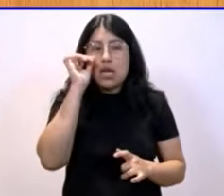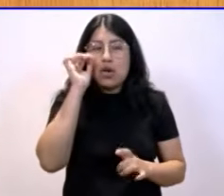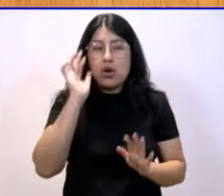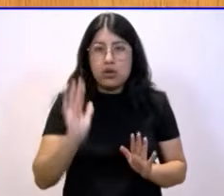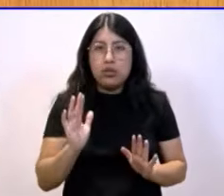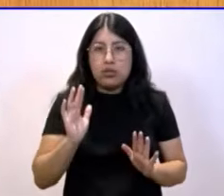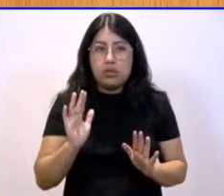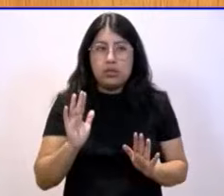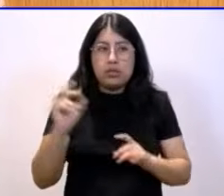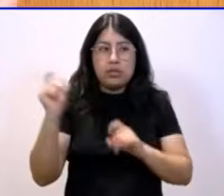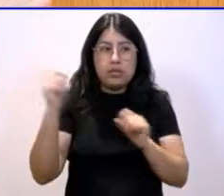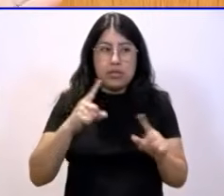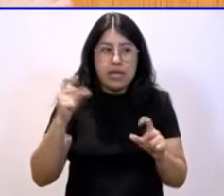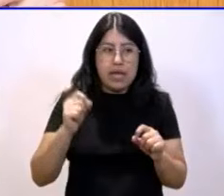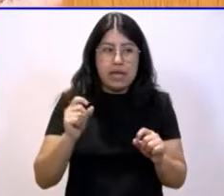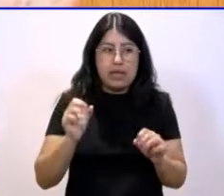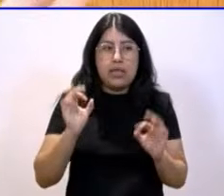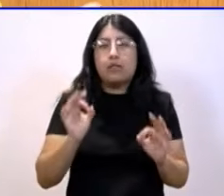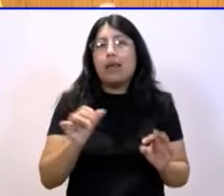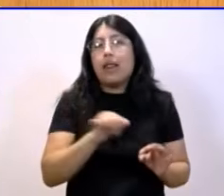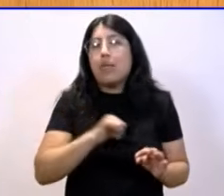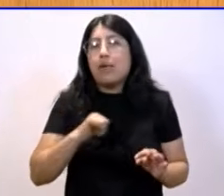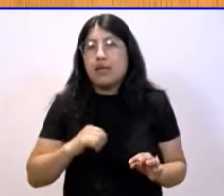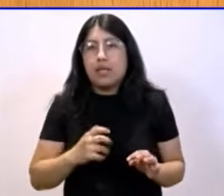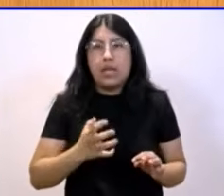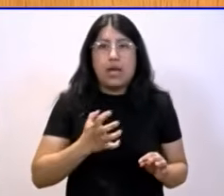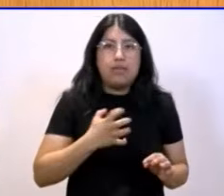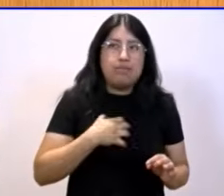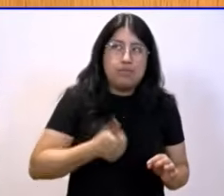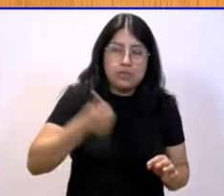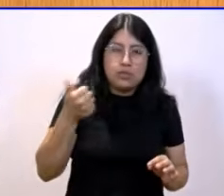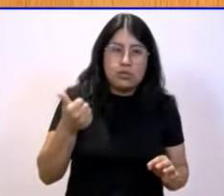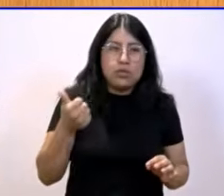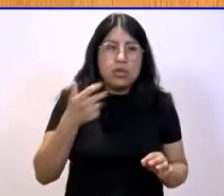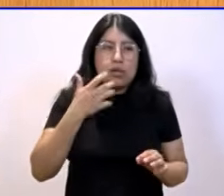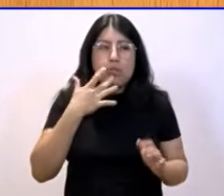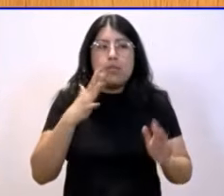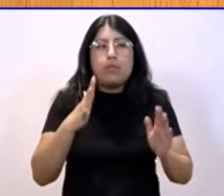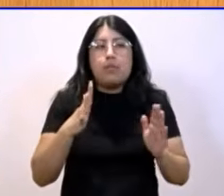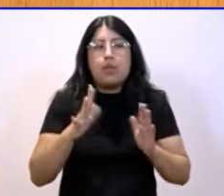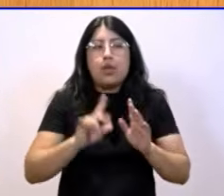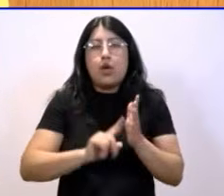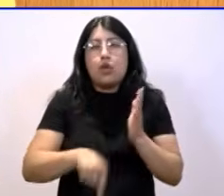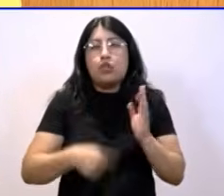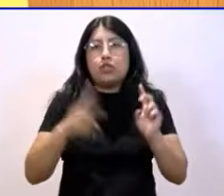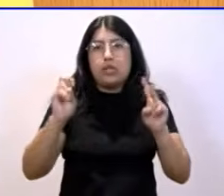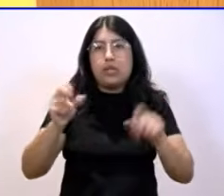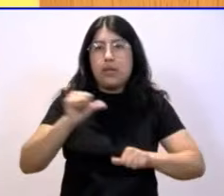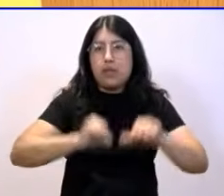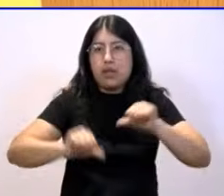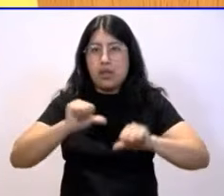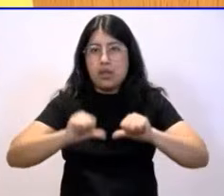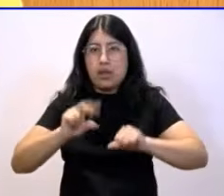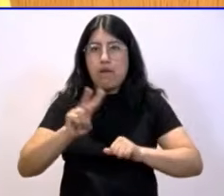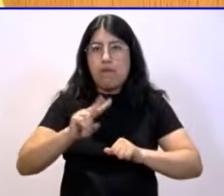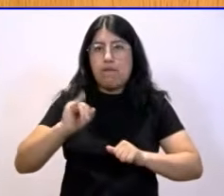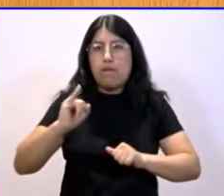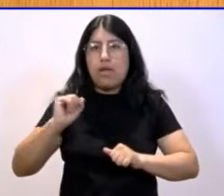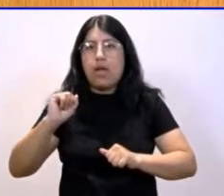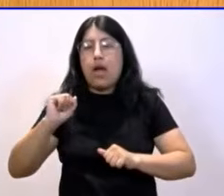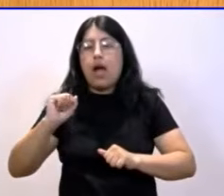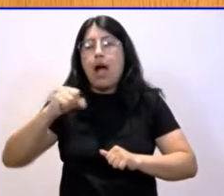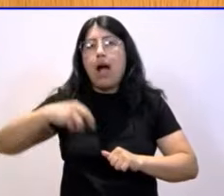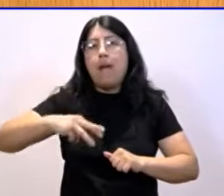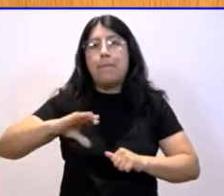que privaticen ustedes más, o como no, ese concierto que tienen ustedes con las intervenciones quirúrgicas de Viamel Los Manzanos. Pero